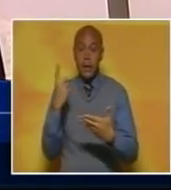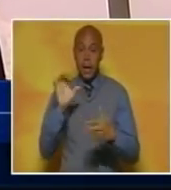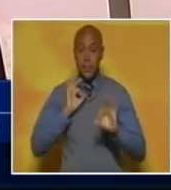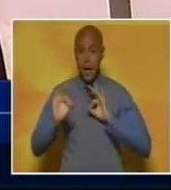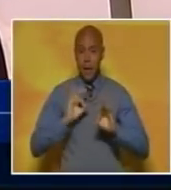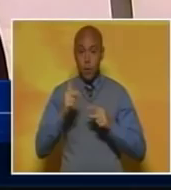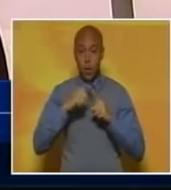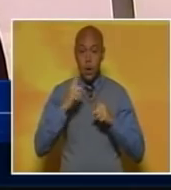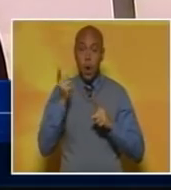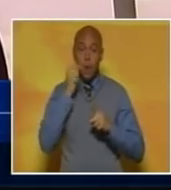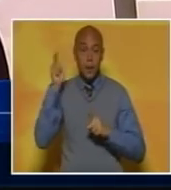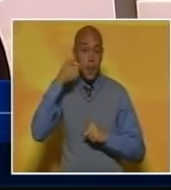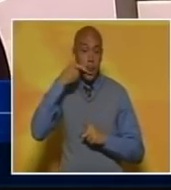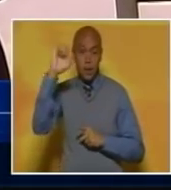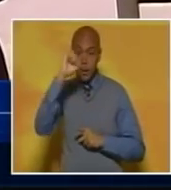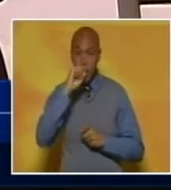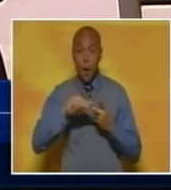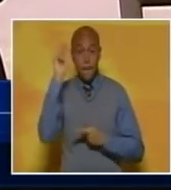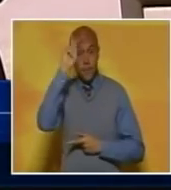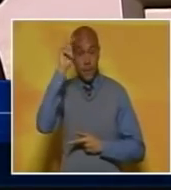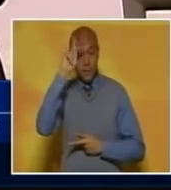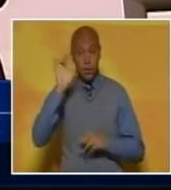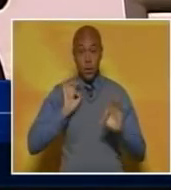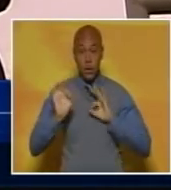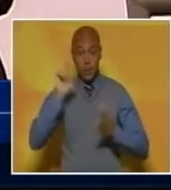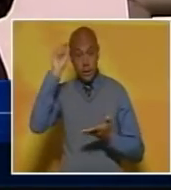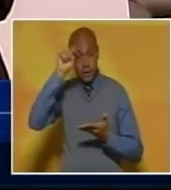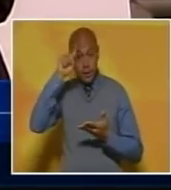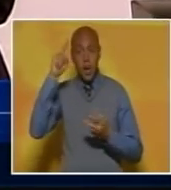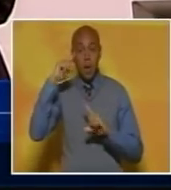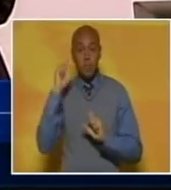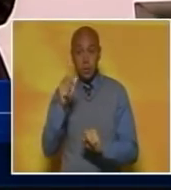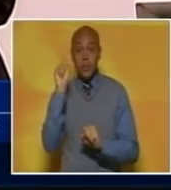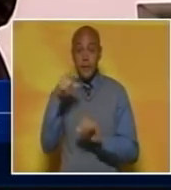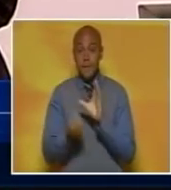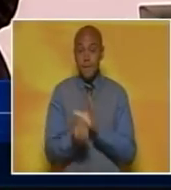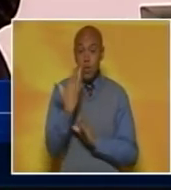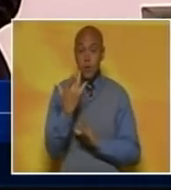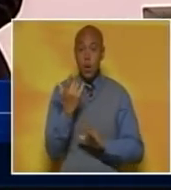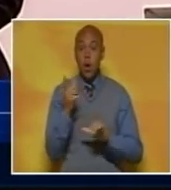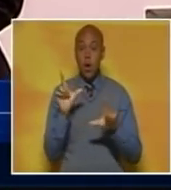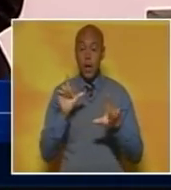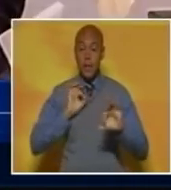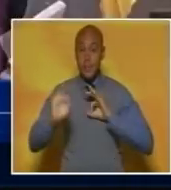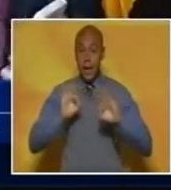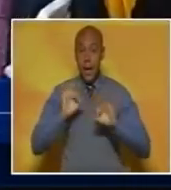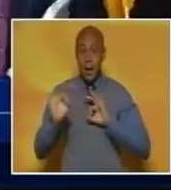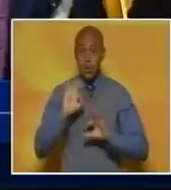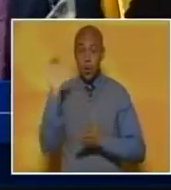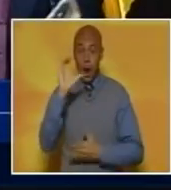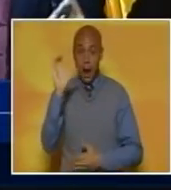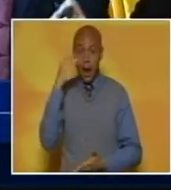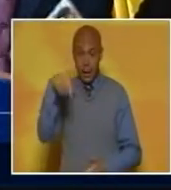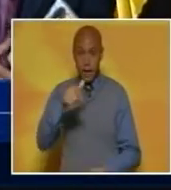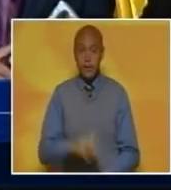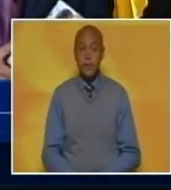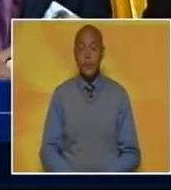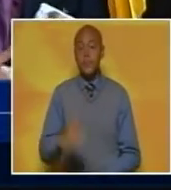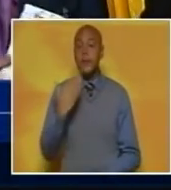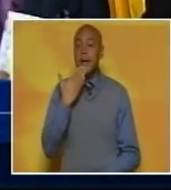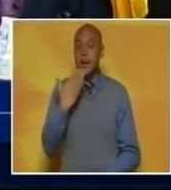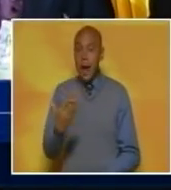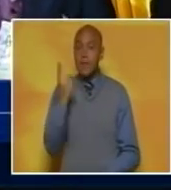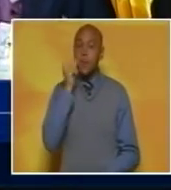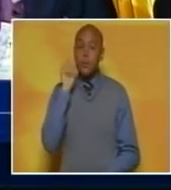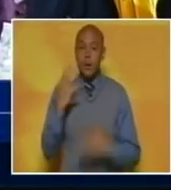facetas: locutor, declamador, profesor de actuación a nivel profesional y fundador del Teatro de Cámara de Caracas. Muchas gracias a todos